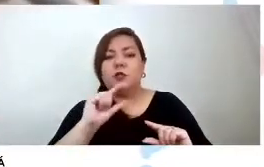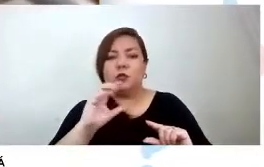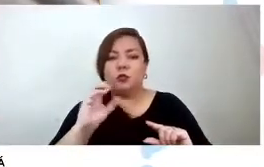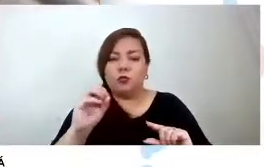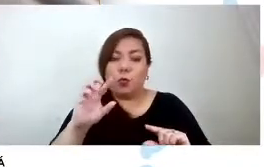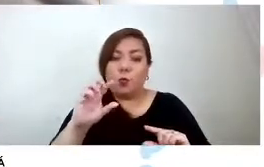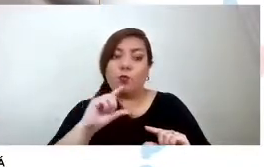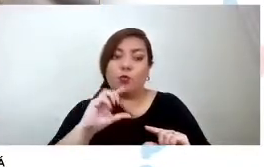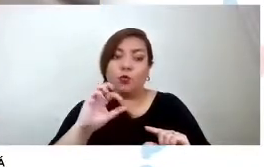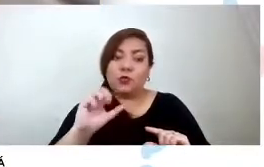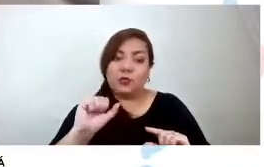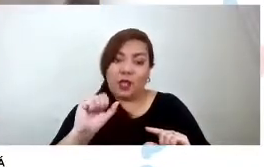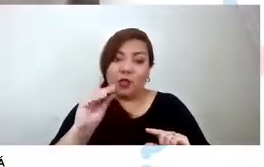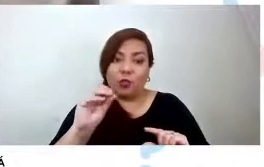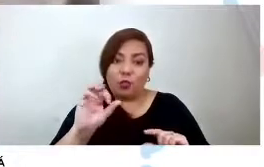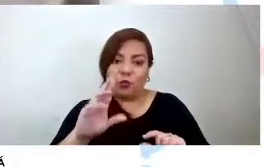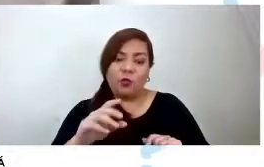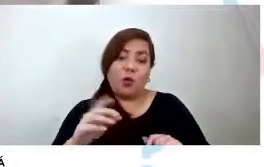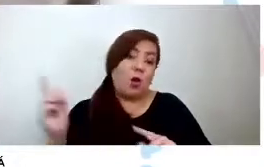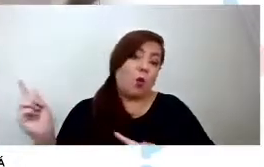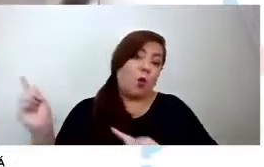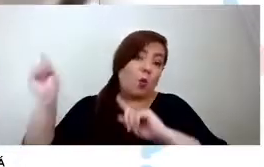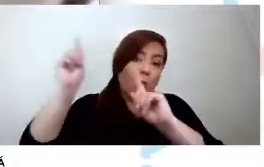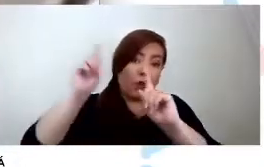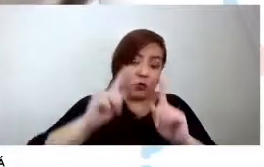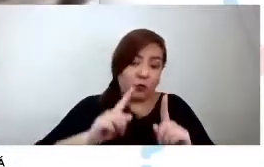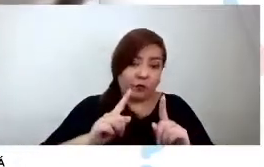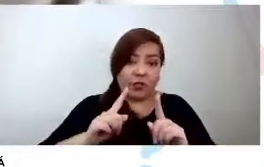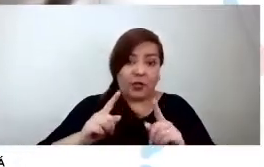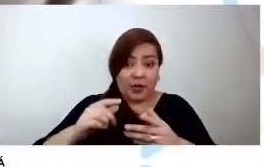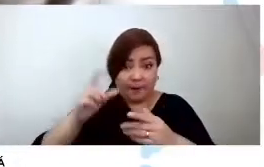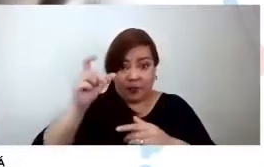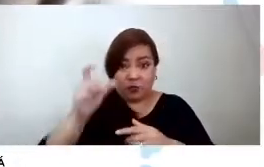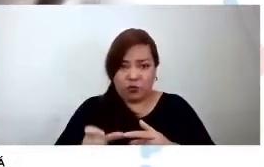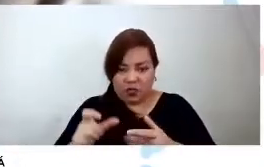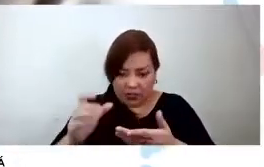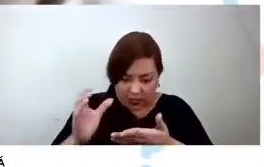Cuando vienen los geólogos o la persona que recolectó este espécimen